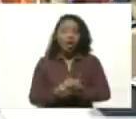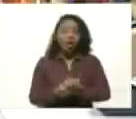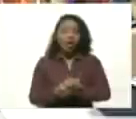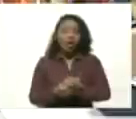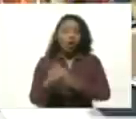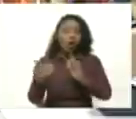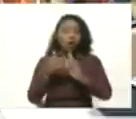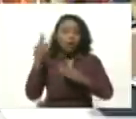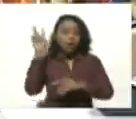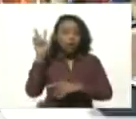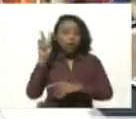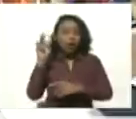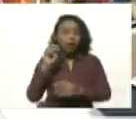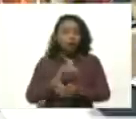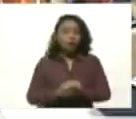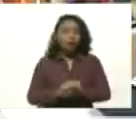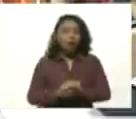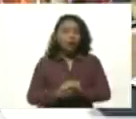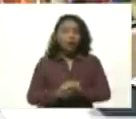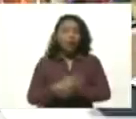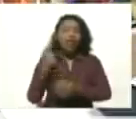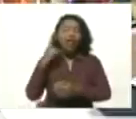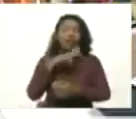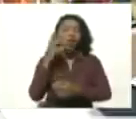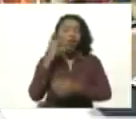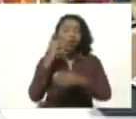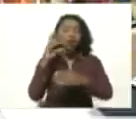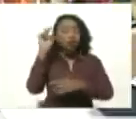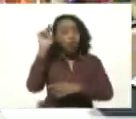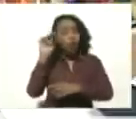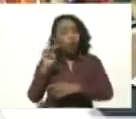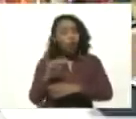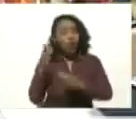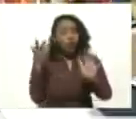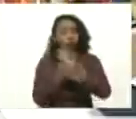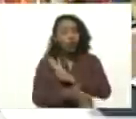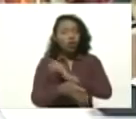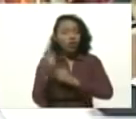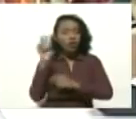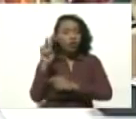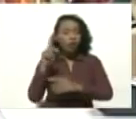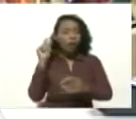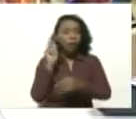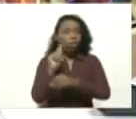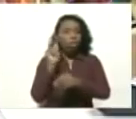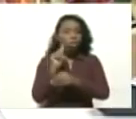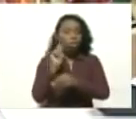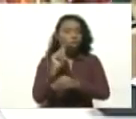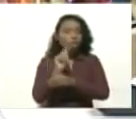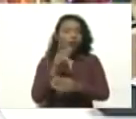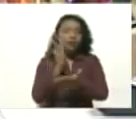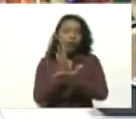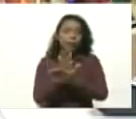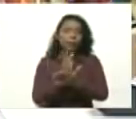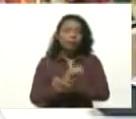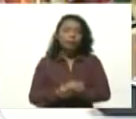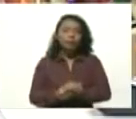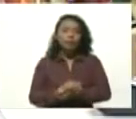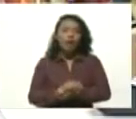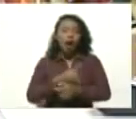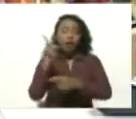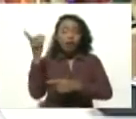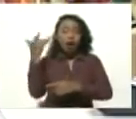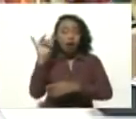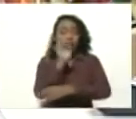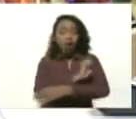Venezuela. Iván Duque declara todos los días sobre Venezuela. Ahí hay una estadística.